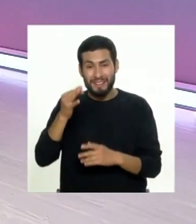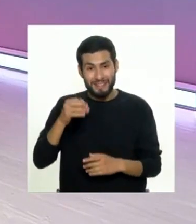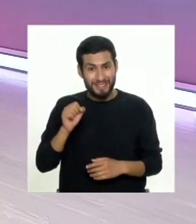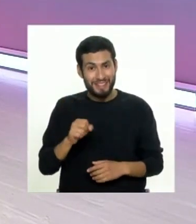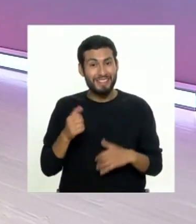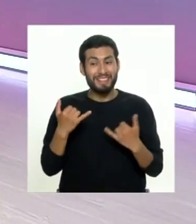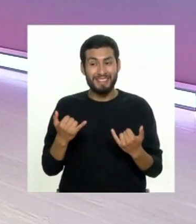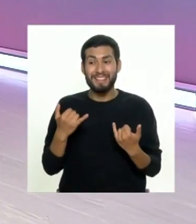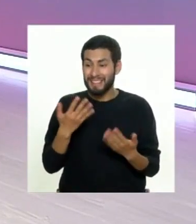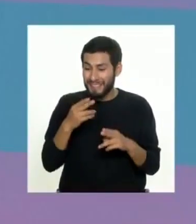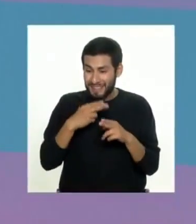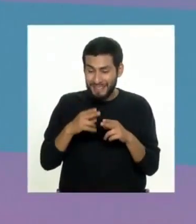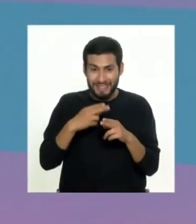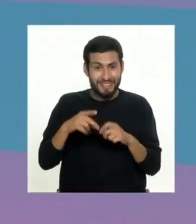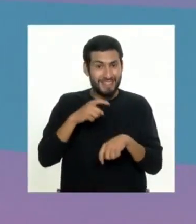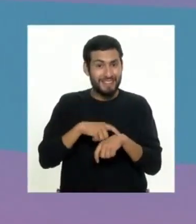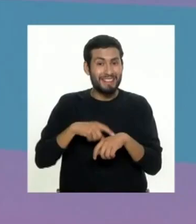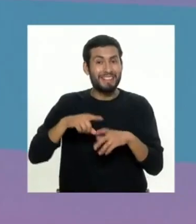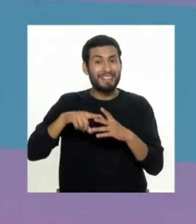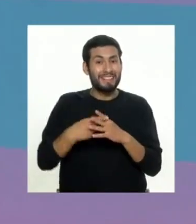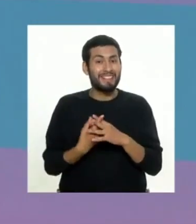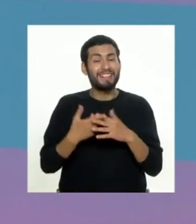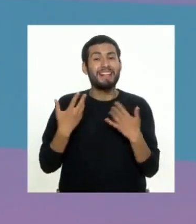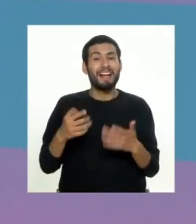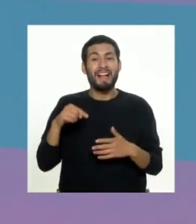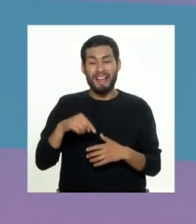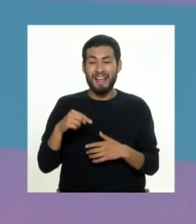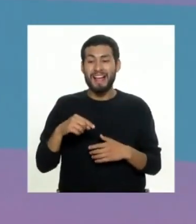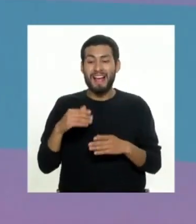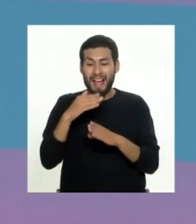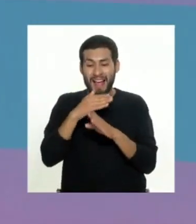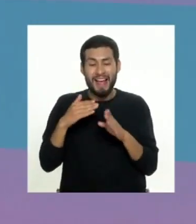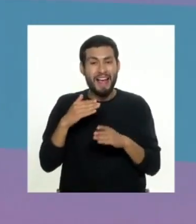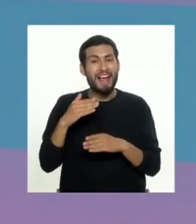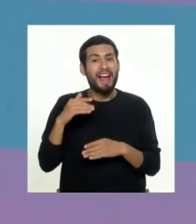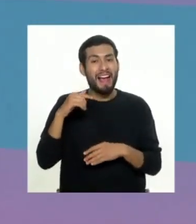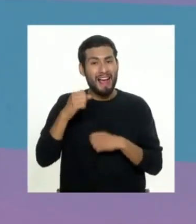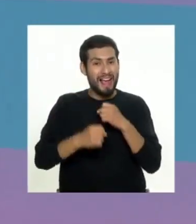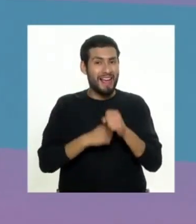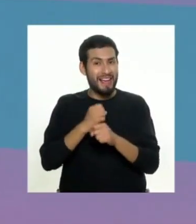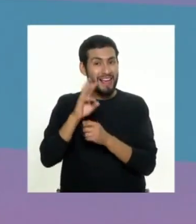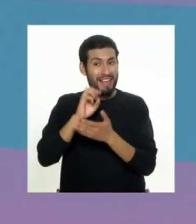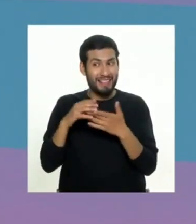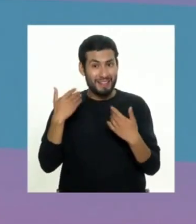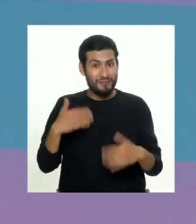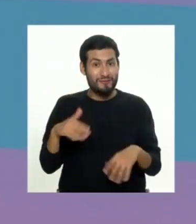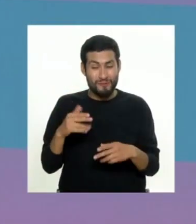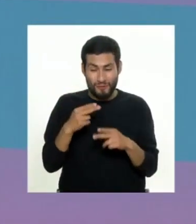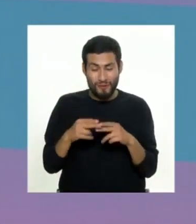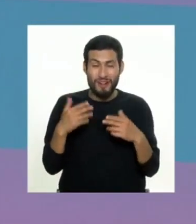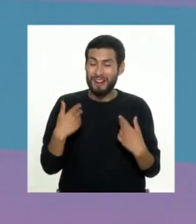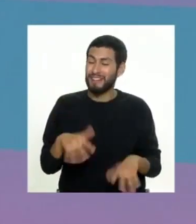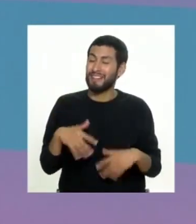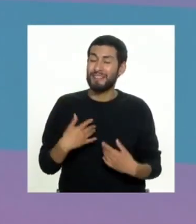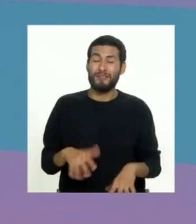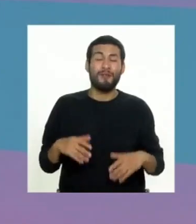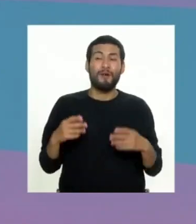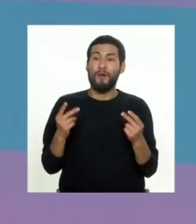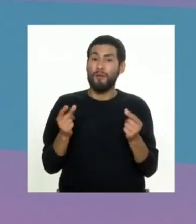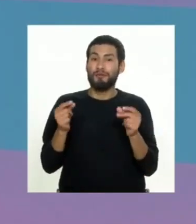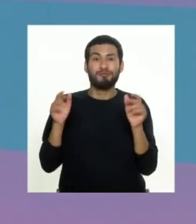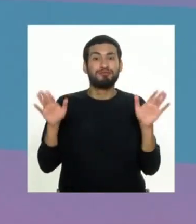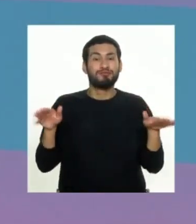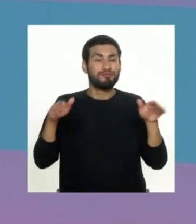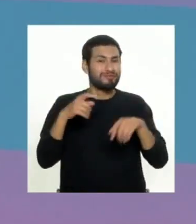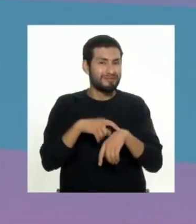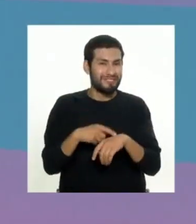efectivamente, ya poquito tiempo de iniciar mitad de año. Sí, 6 meses han pasado. Imagínense qué rápido, volando. Y hoy día,